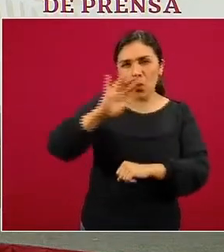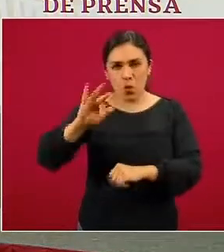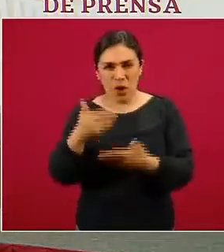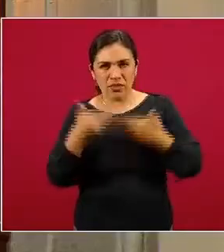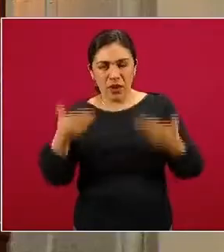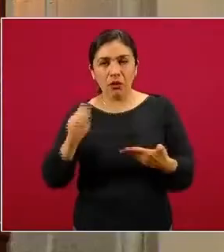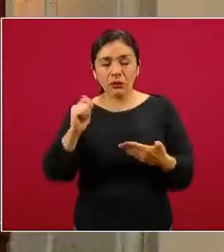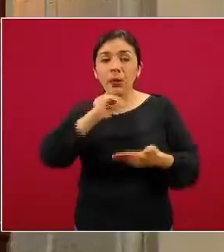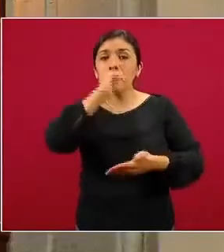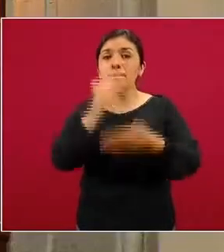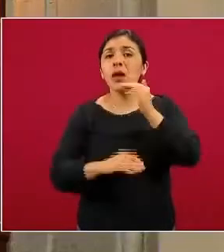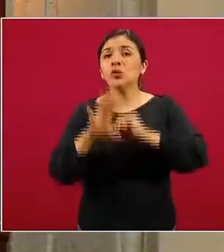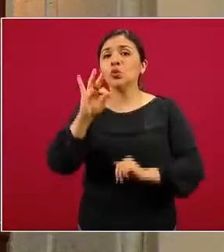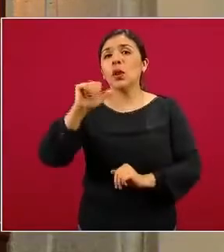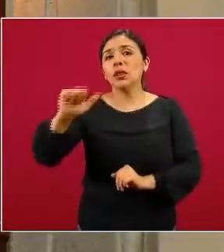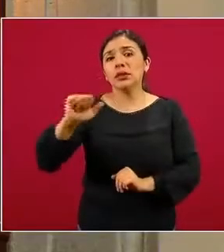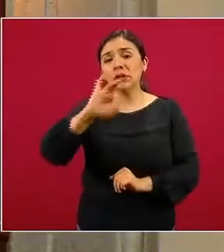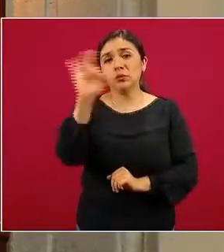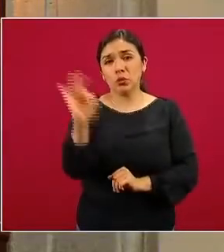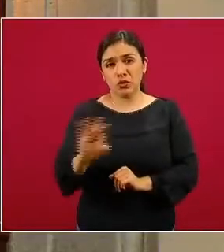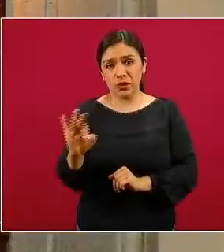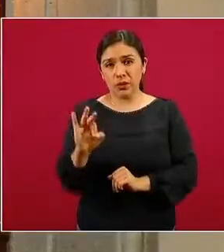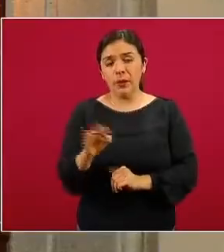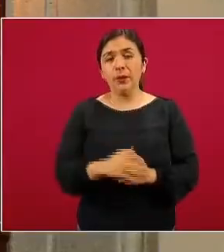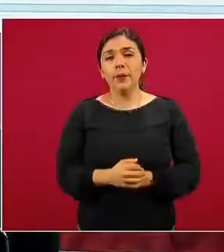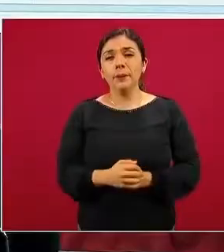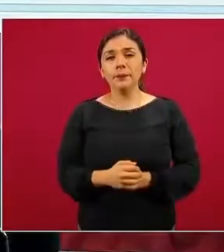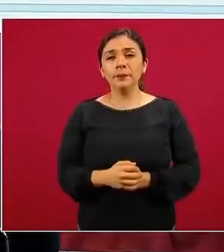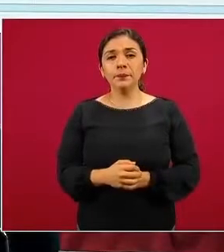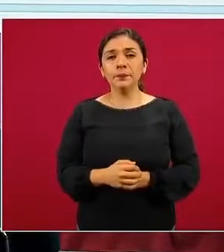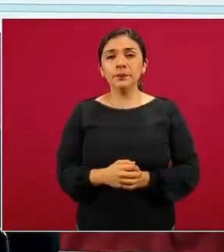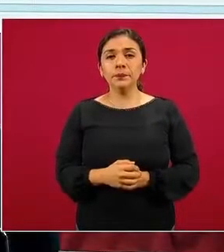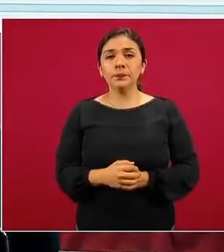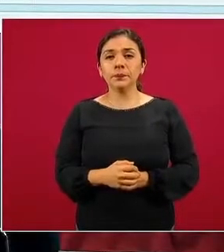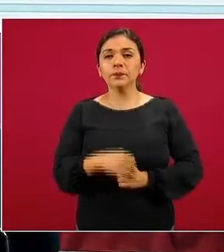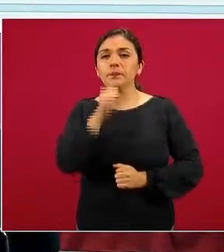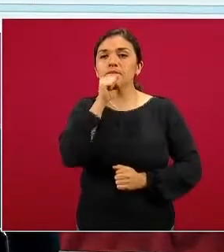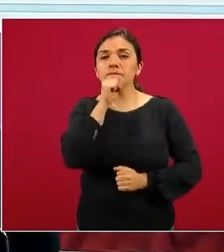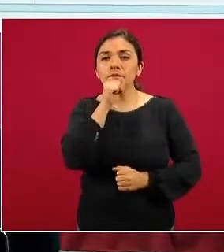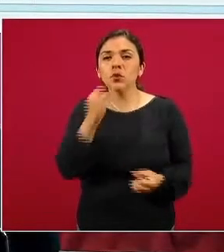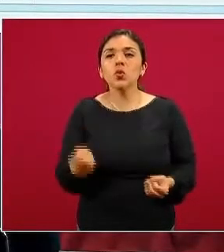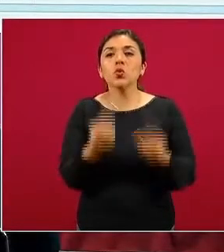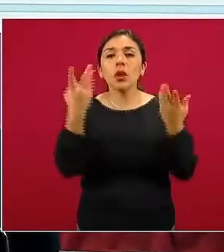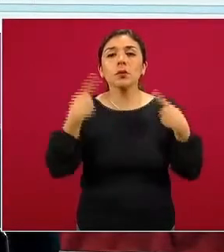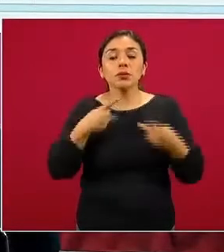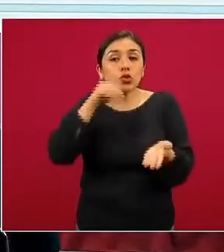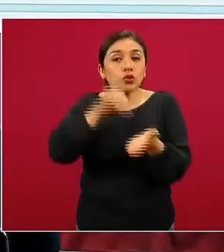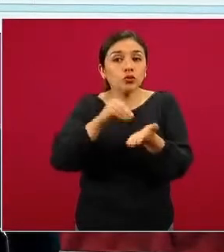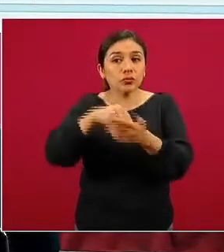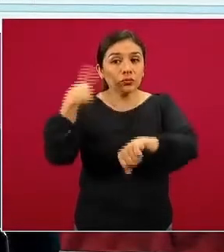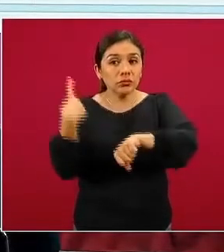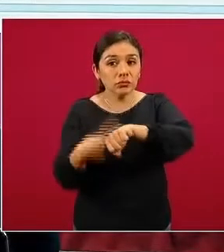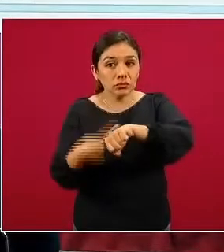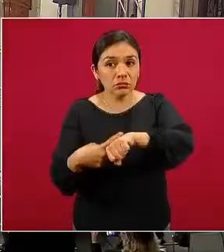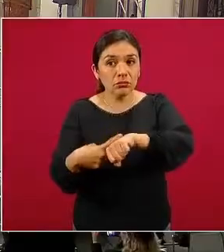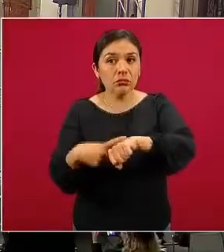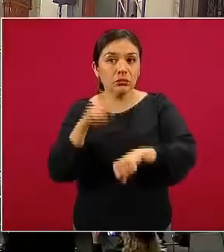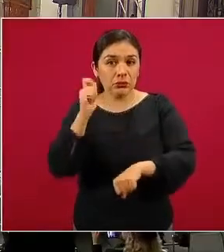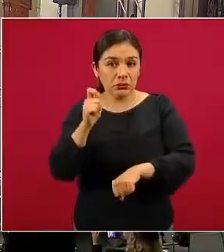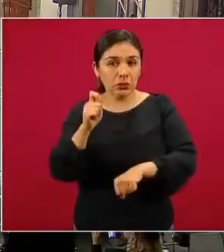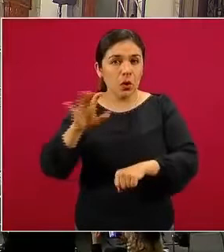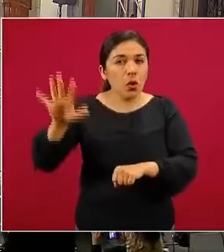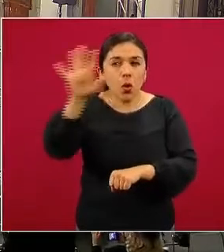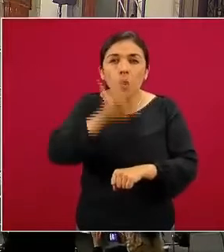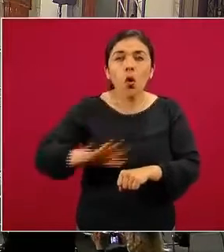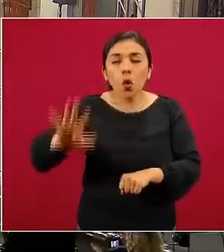de menos 46%. Nuestro indicador de casos activos estimados, esta proporción del